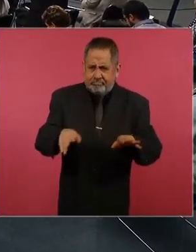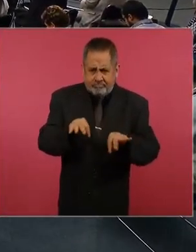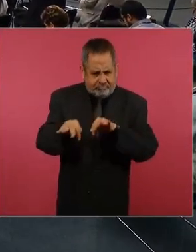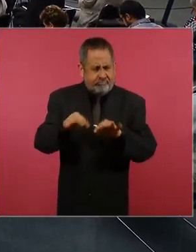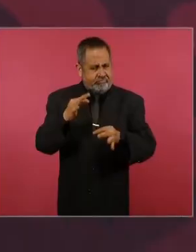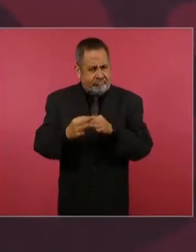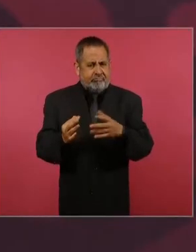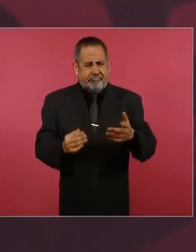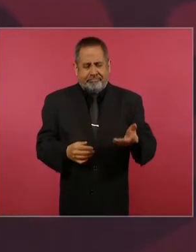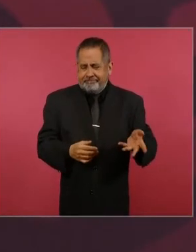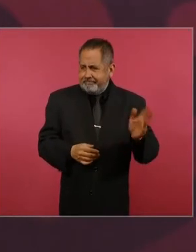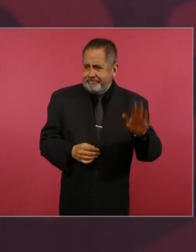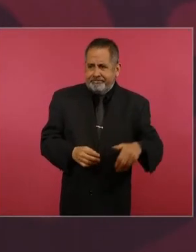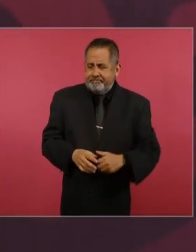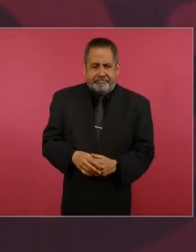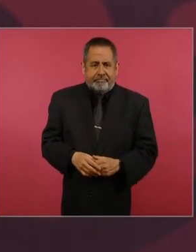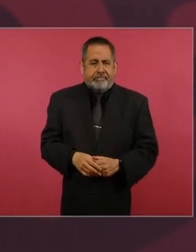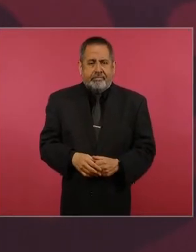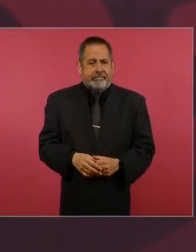Es como